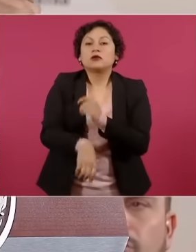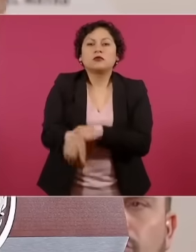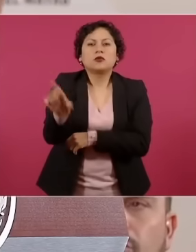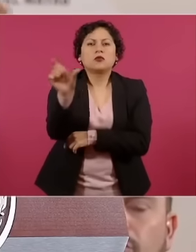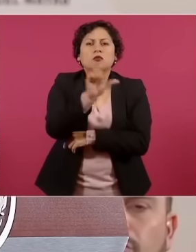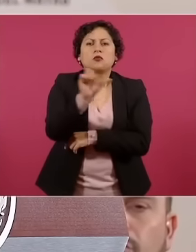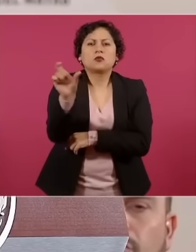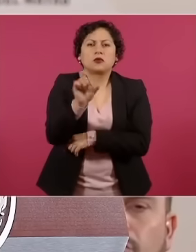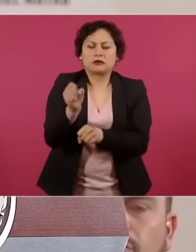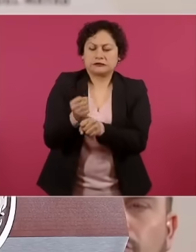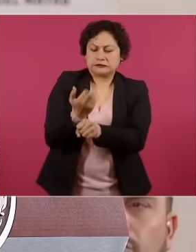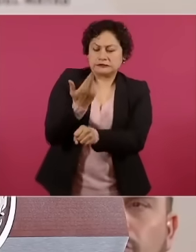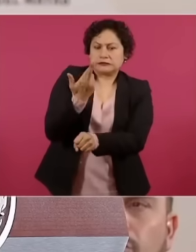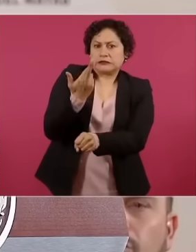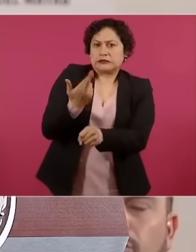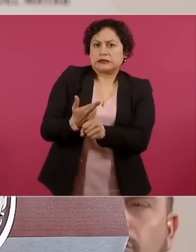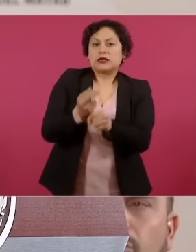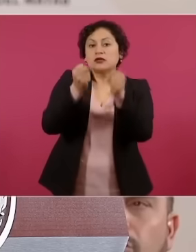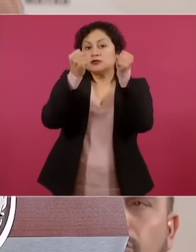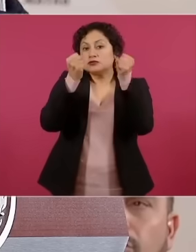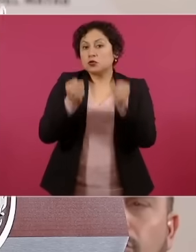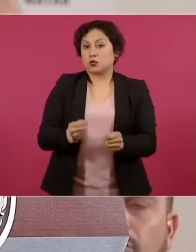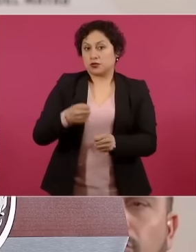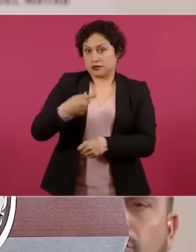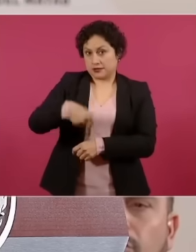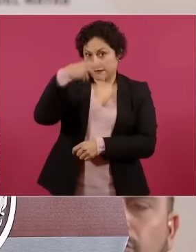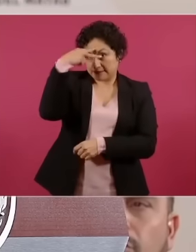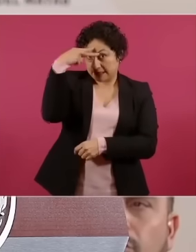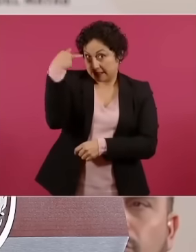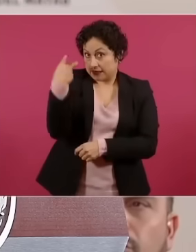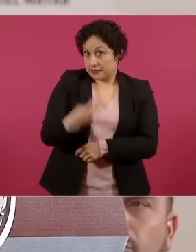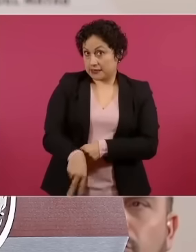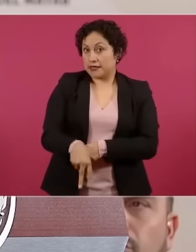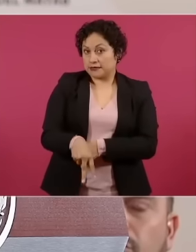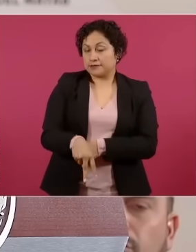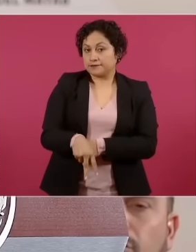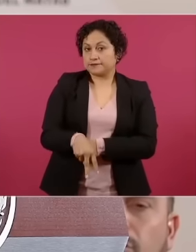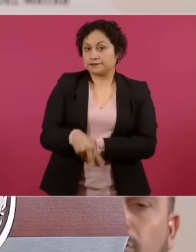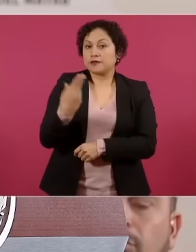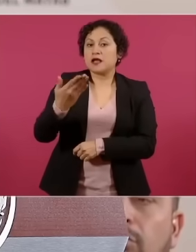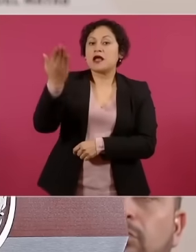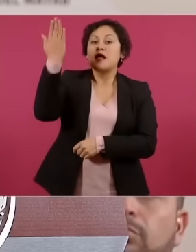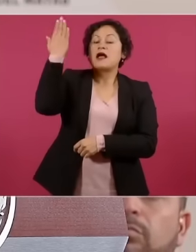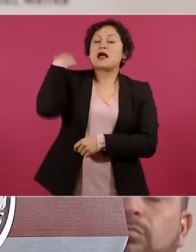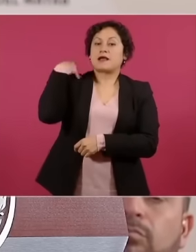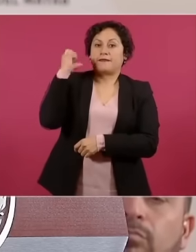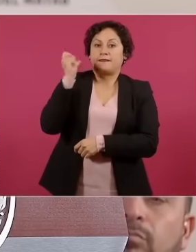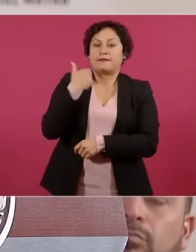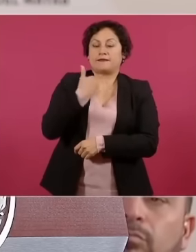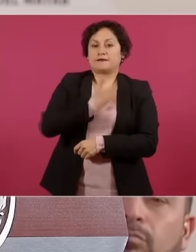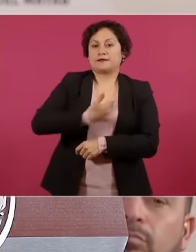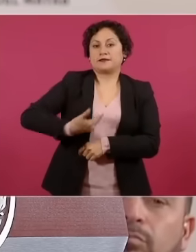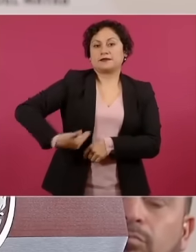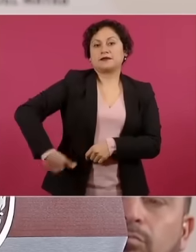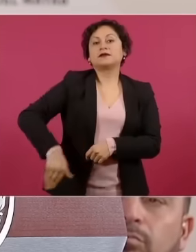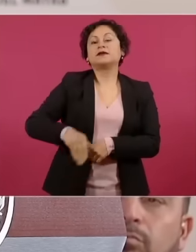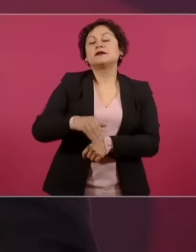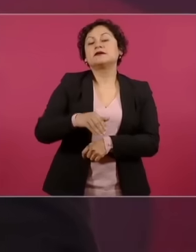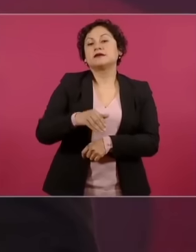del Gobierno de México, brazo derecho de Calderón, lo acaba de decir